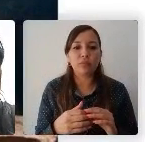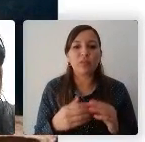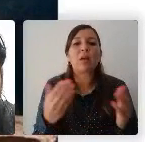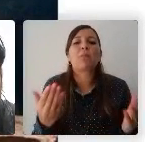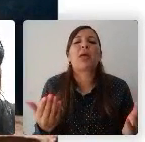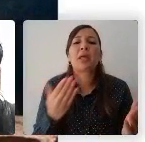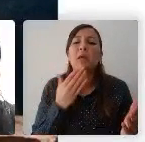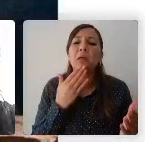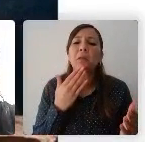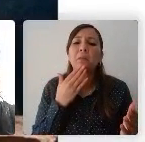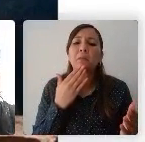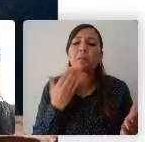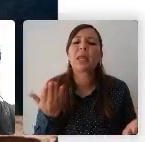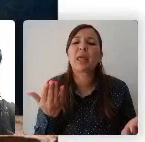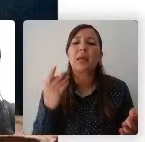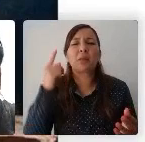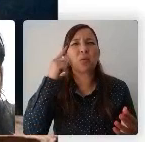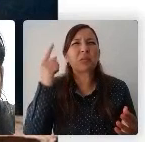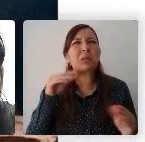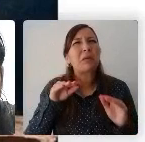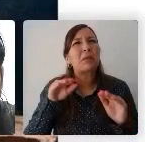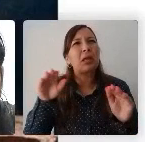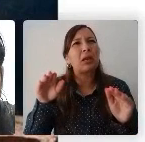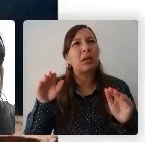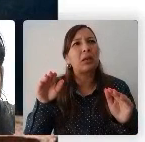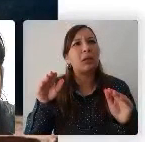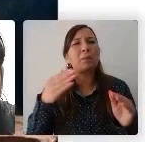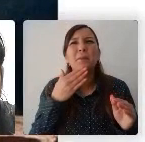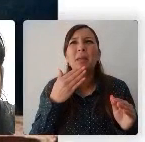diferentes motivaciones, el turismo desde ya es un fenómeno.